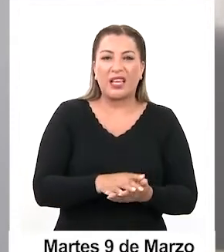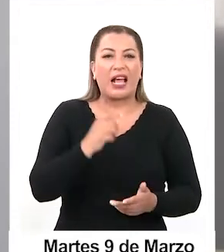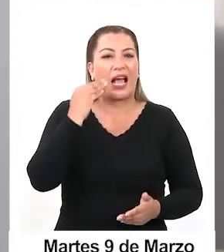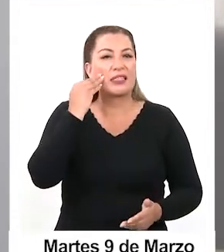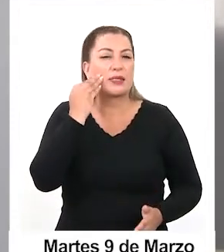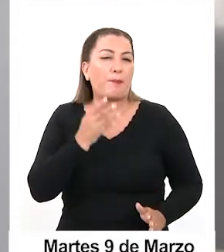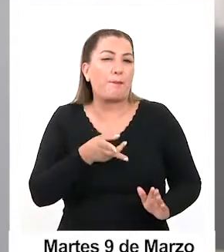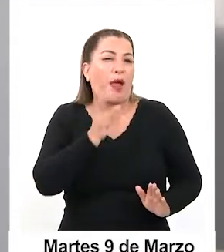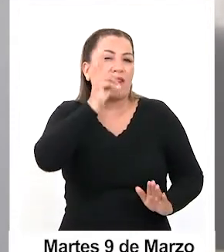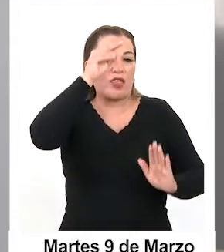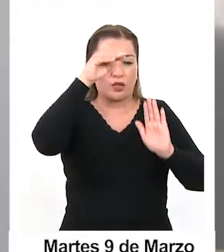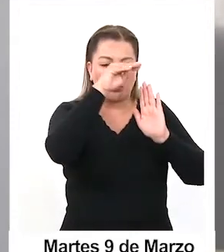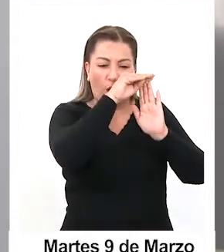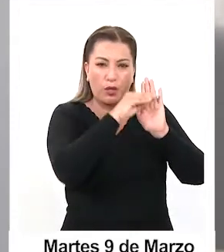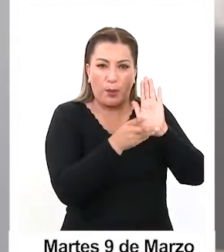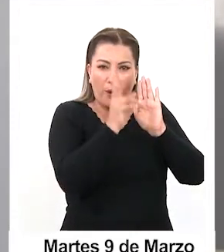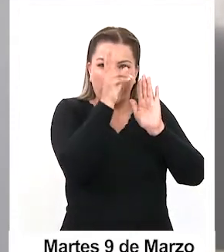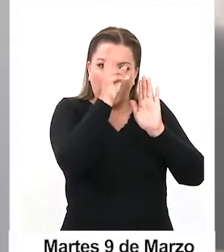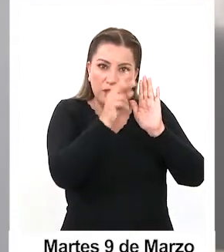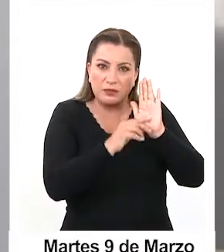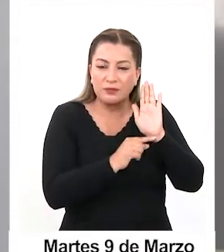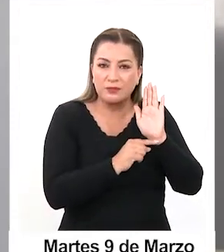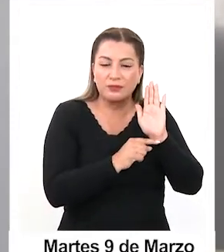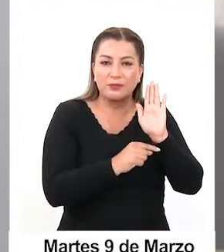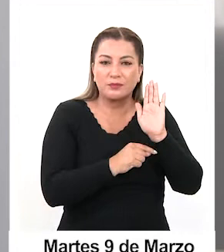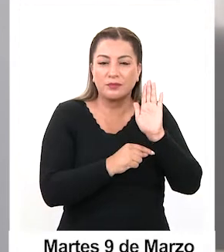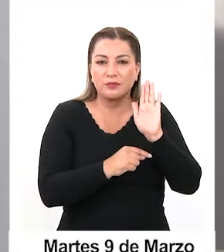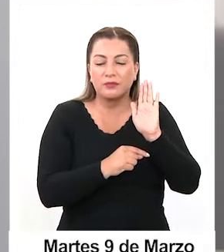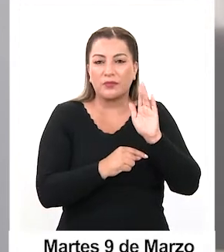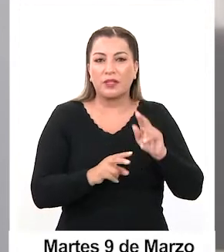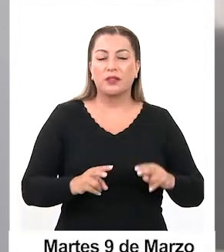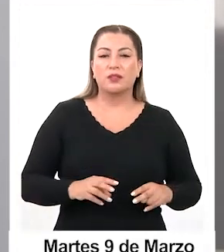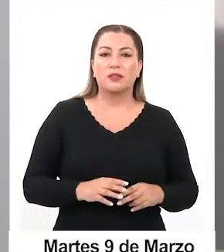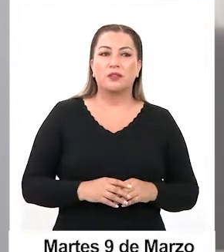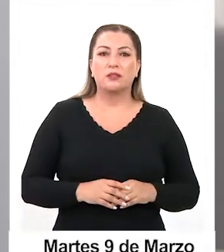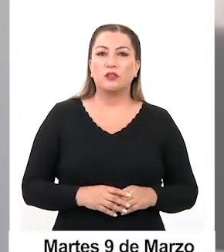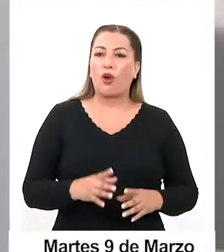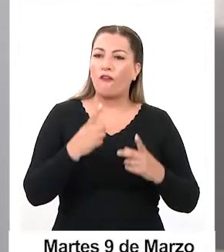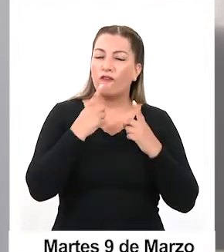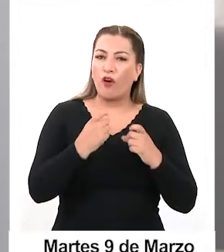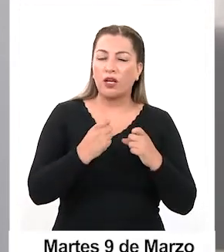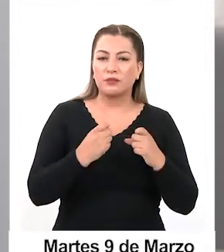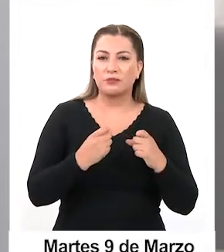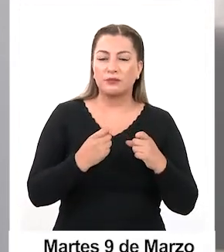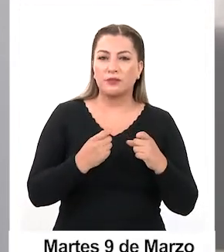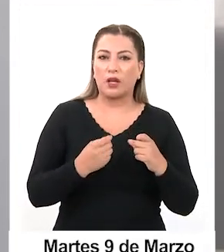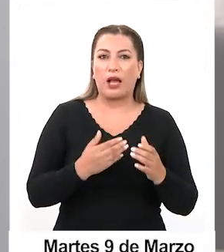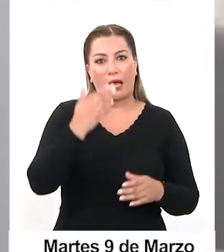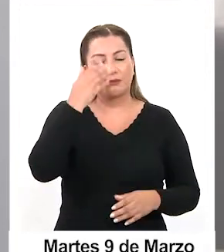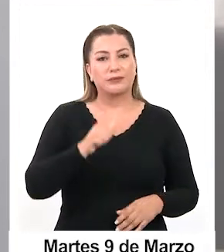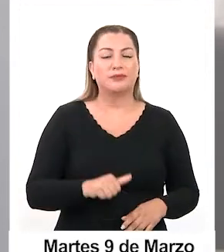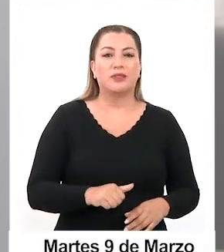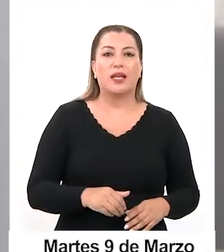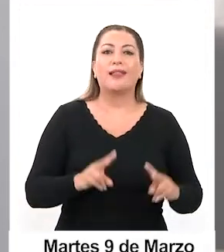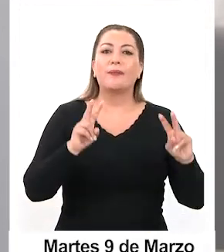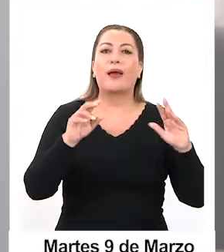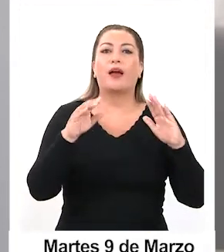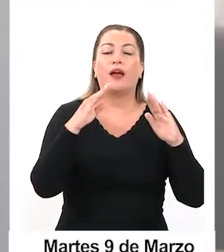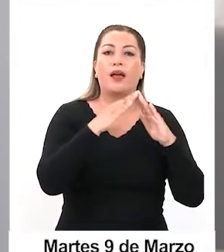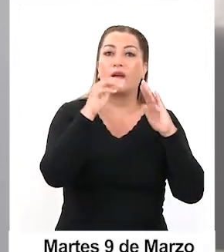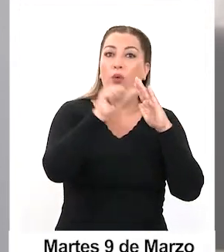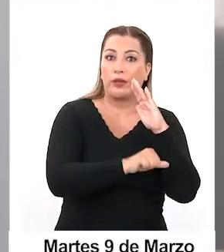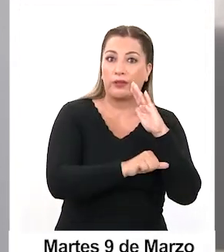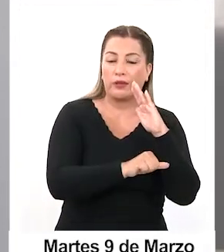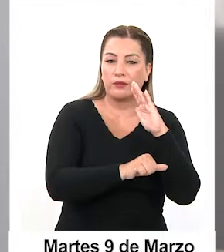restrictivo, con más posibilidades de poner medidas muy fuertes y muy severas como lo eran, digamos, las cuarentenas. Y desde